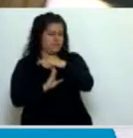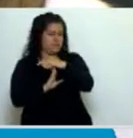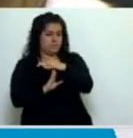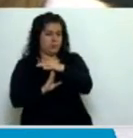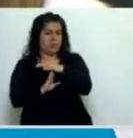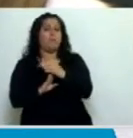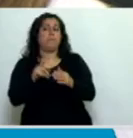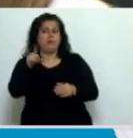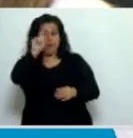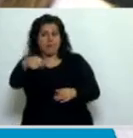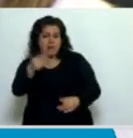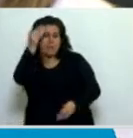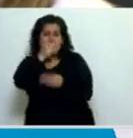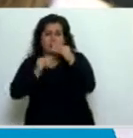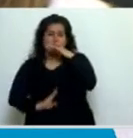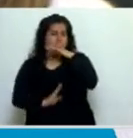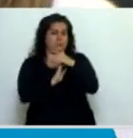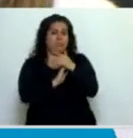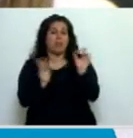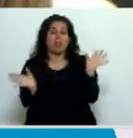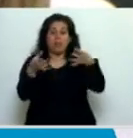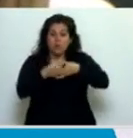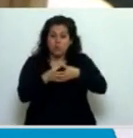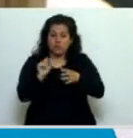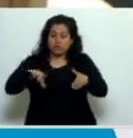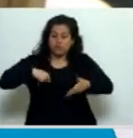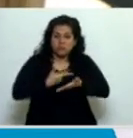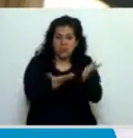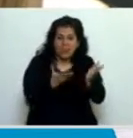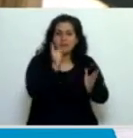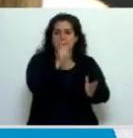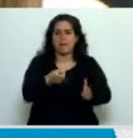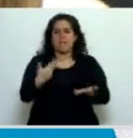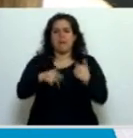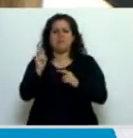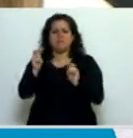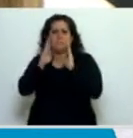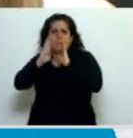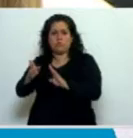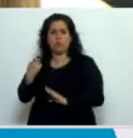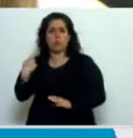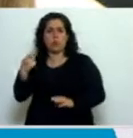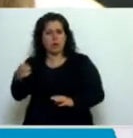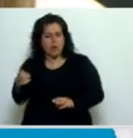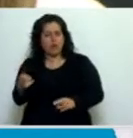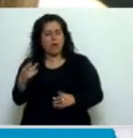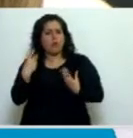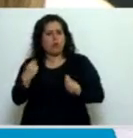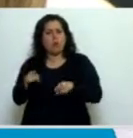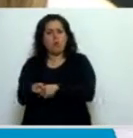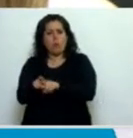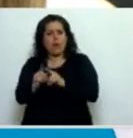la preocupación principal del conjunto de la sociedad y en particular de los jubilados, que es cómo se va a garantizar